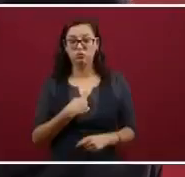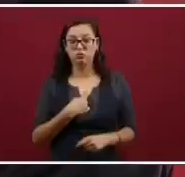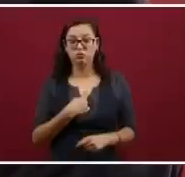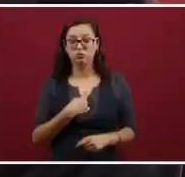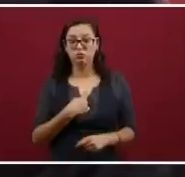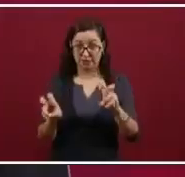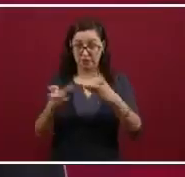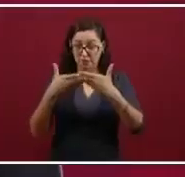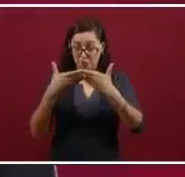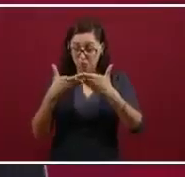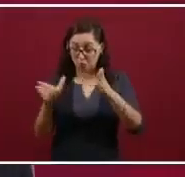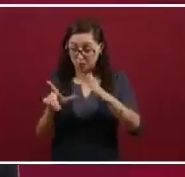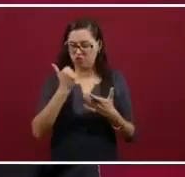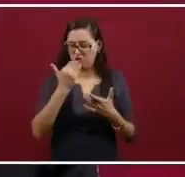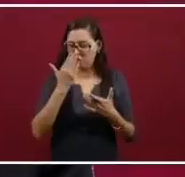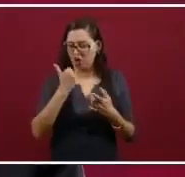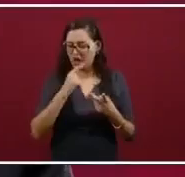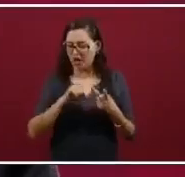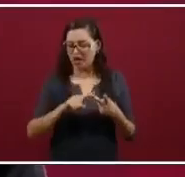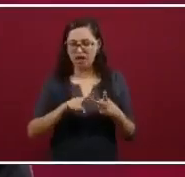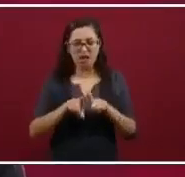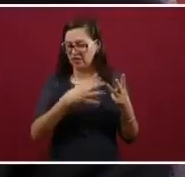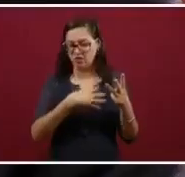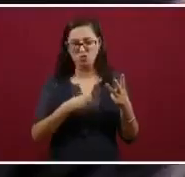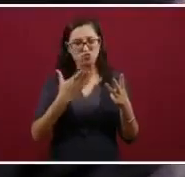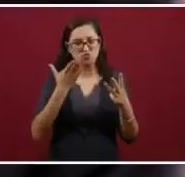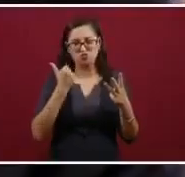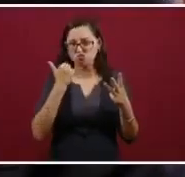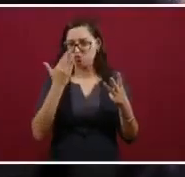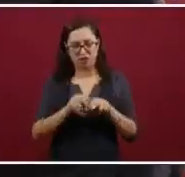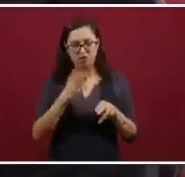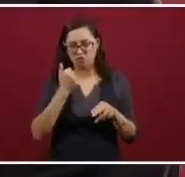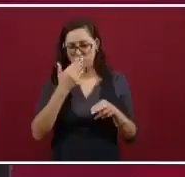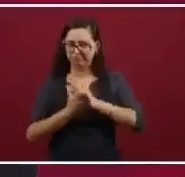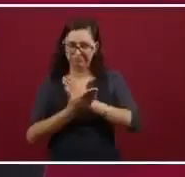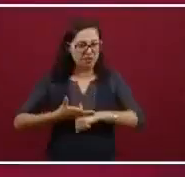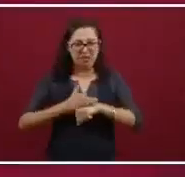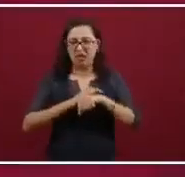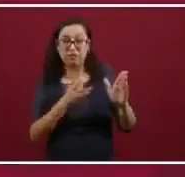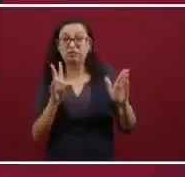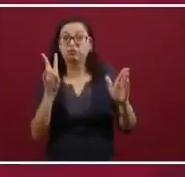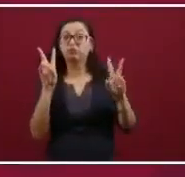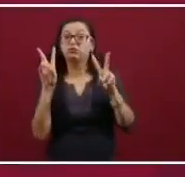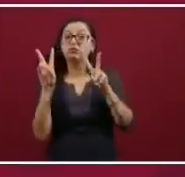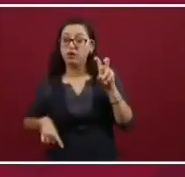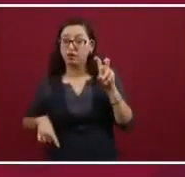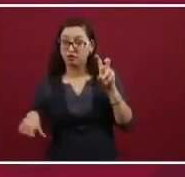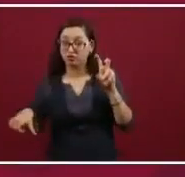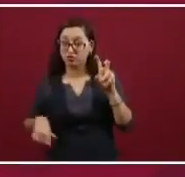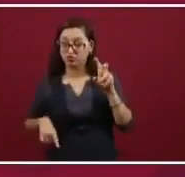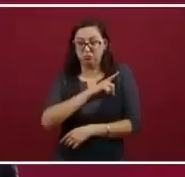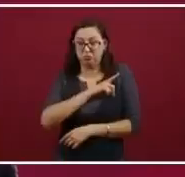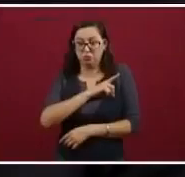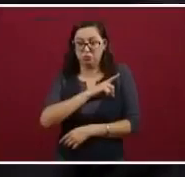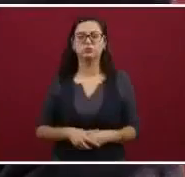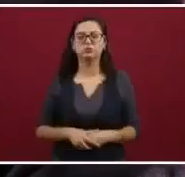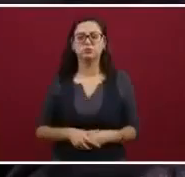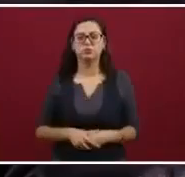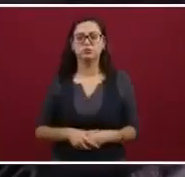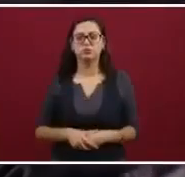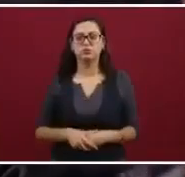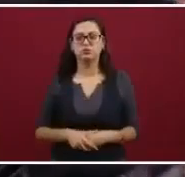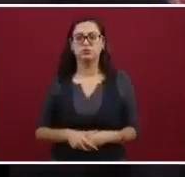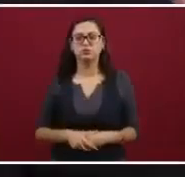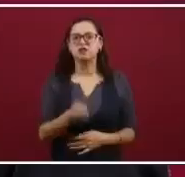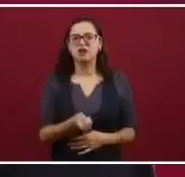tengo esposa, no tengo hijos, no tengo hermanos, no tengo nueras, no tengo familia. Para asuntos públicos, no